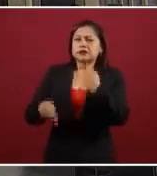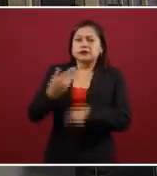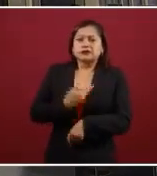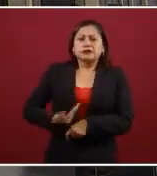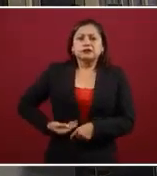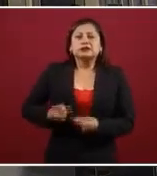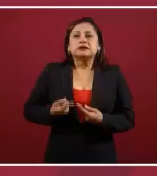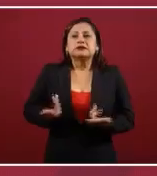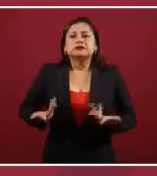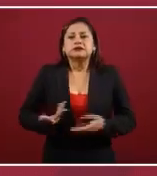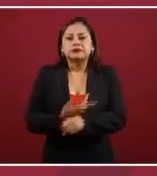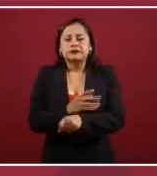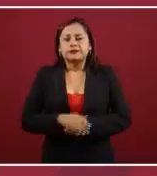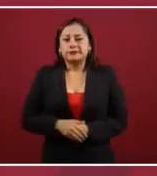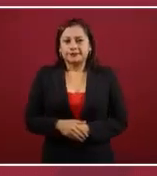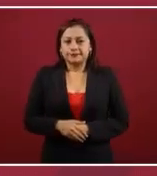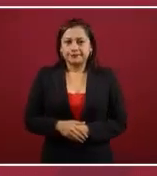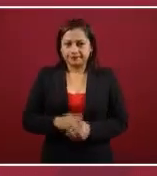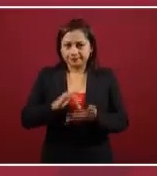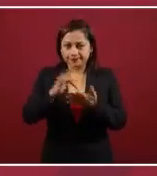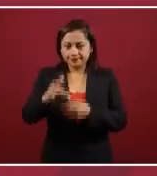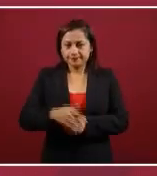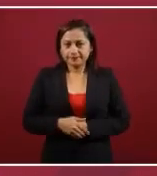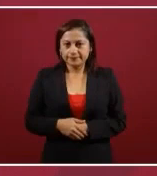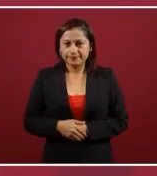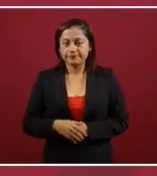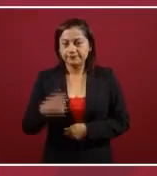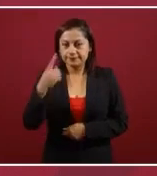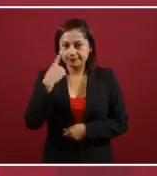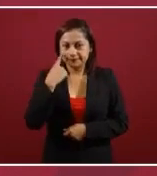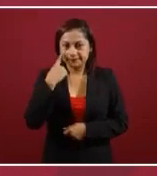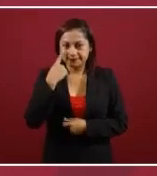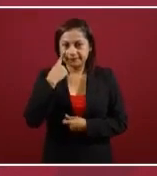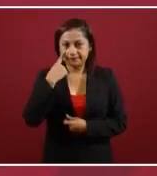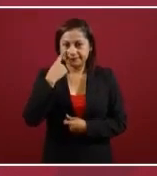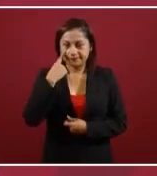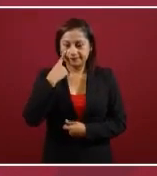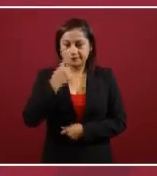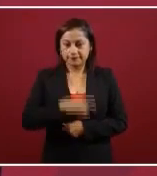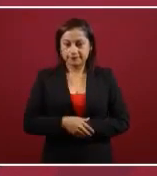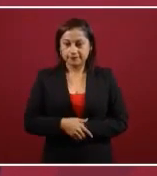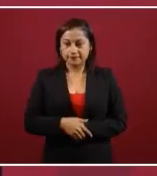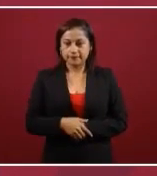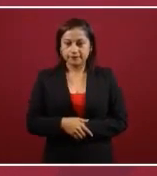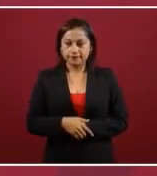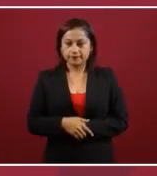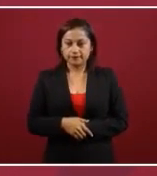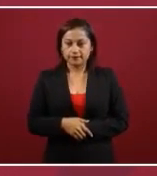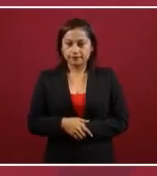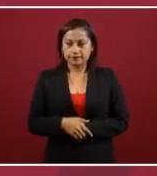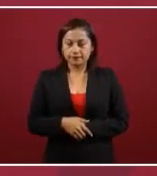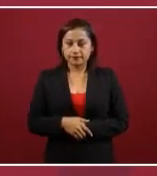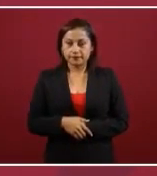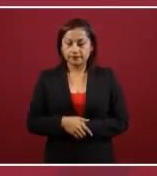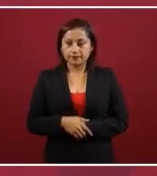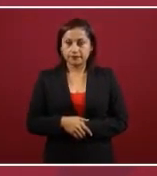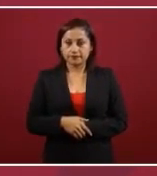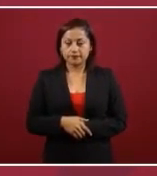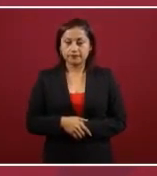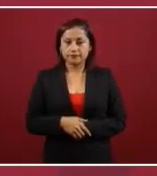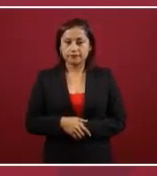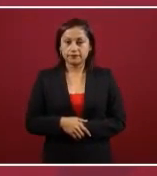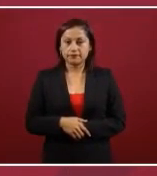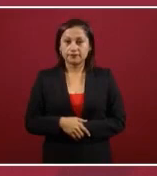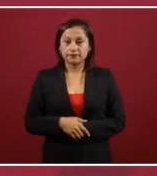Gracias. Muy bien, miren, primero ya es una